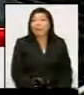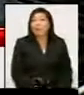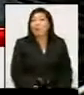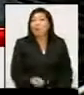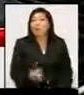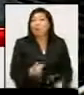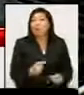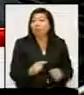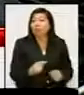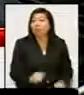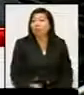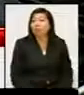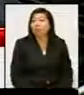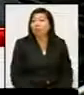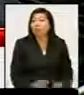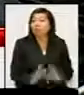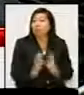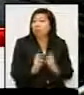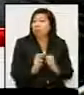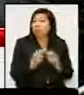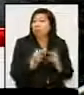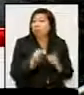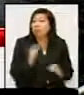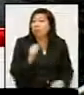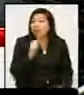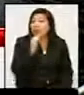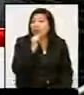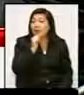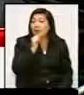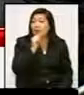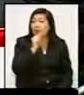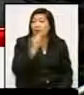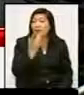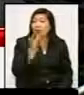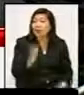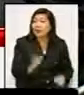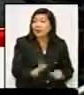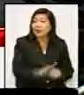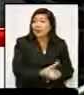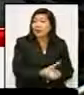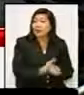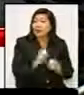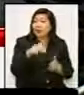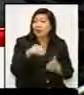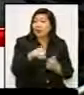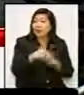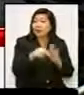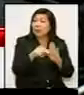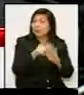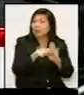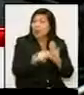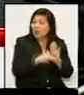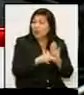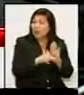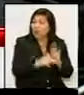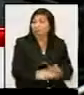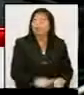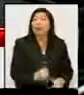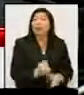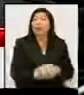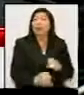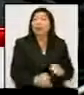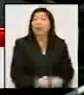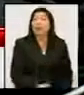una licitación, una asociación pública o privada eficiente, cumpliendo las normas de carácter